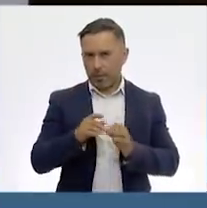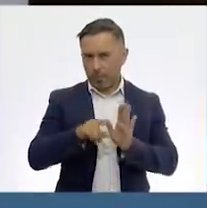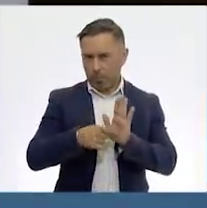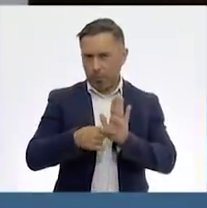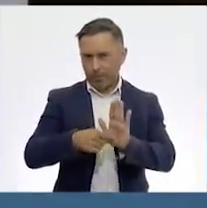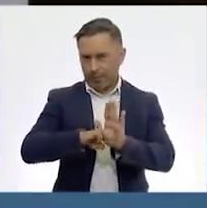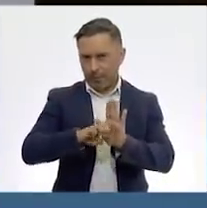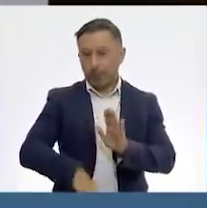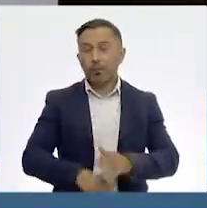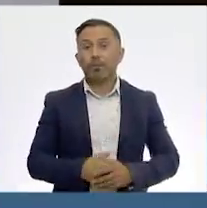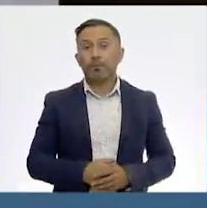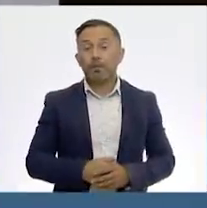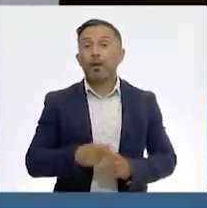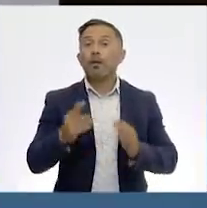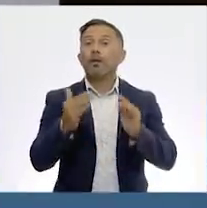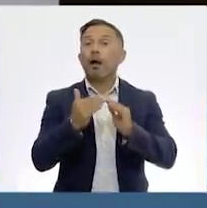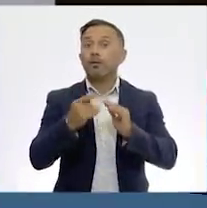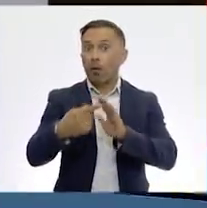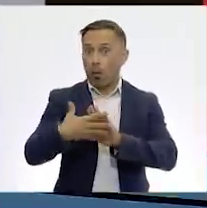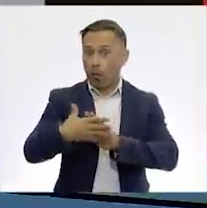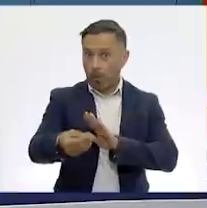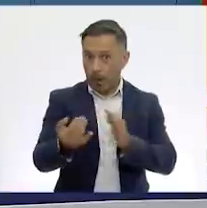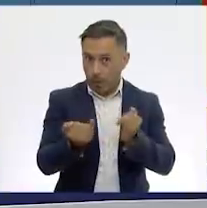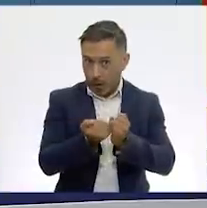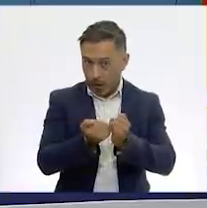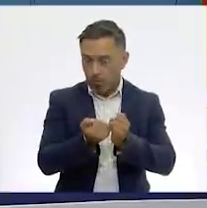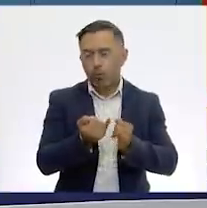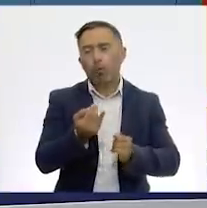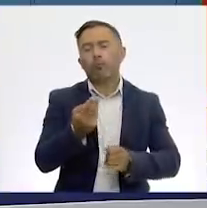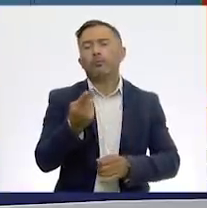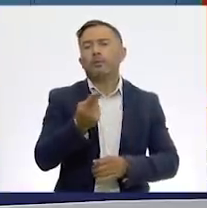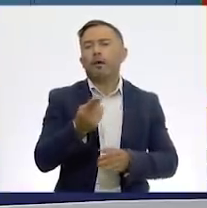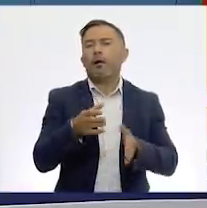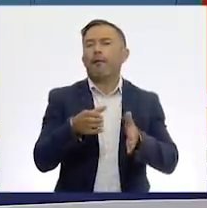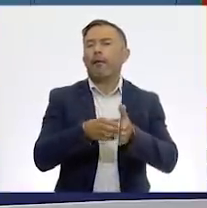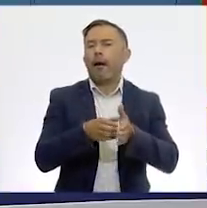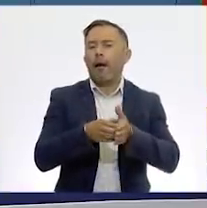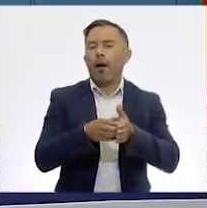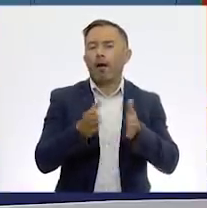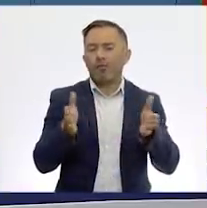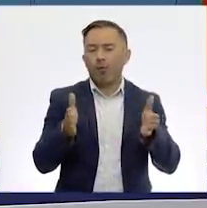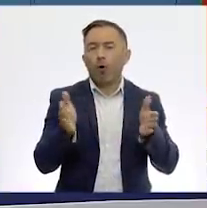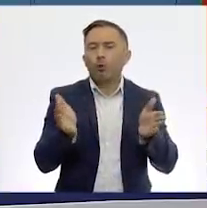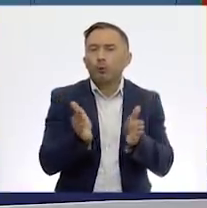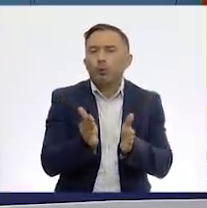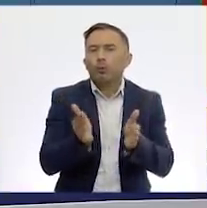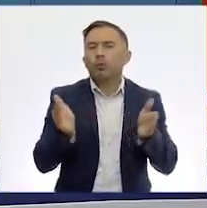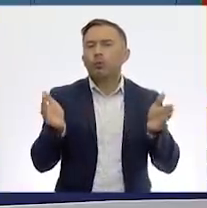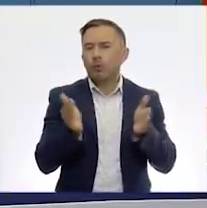Para poder replicar en casa, lo único que necesitamos son cajas de distintas dimensiones, ya sea